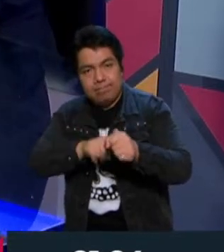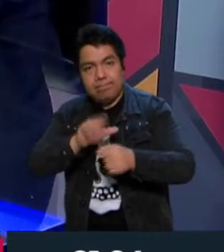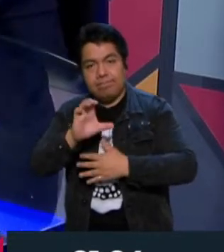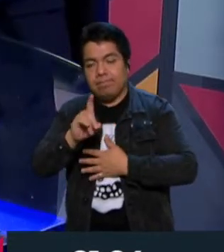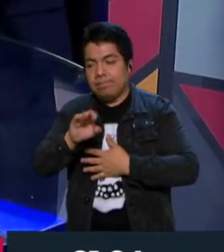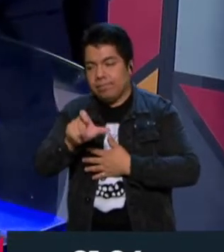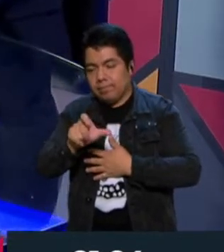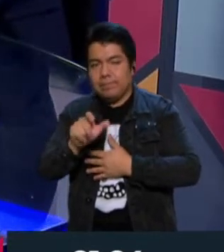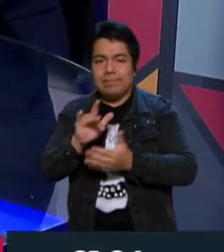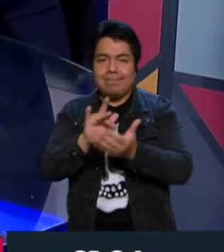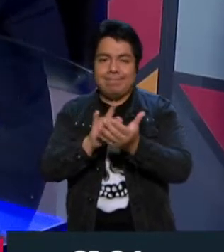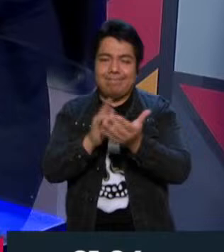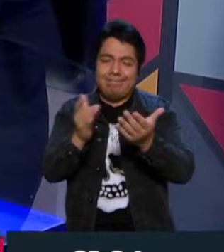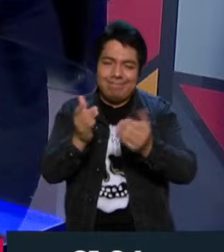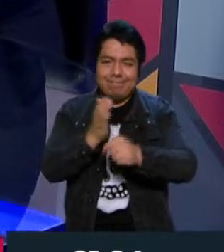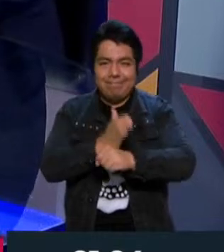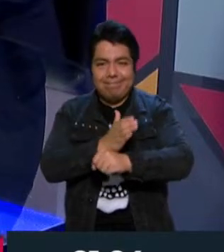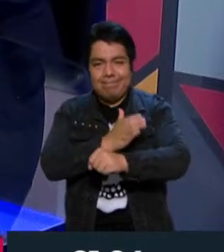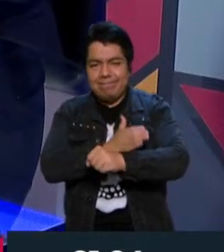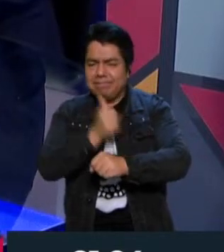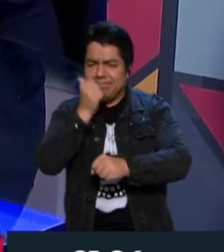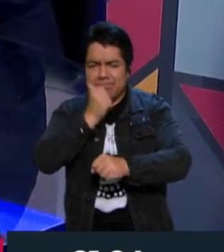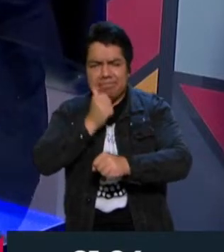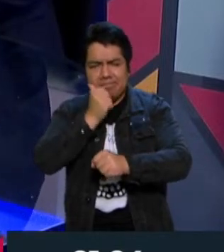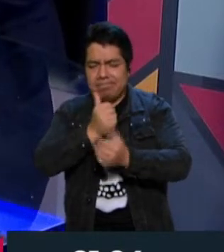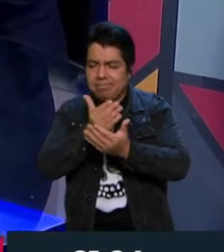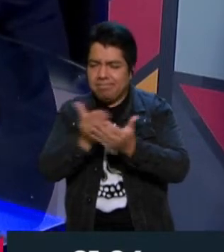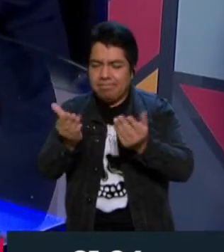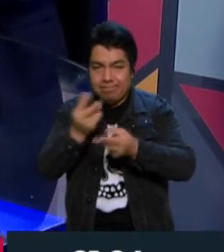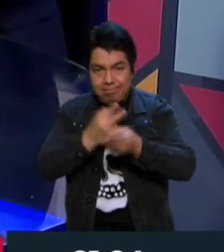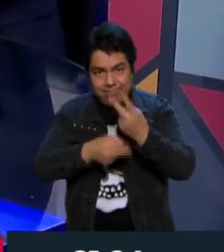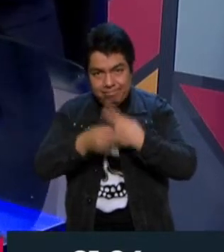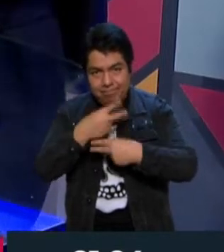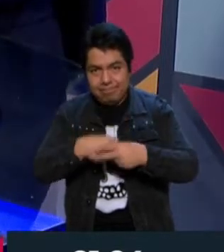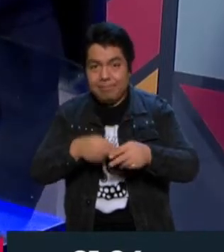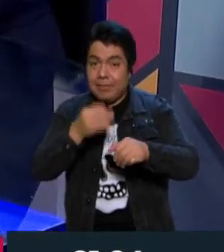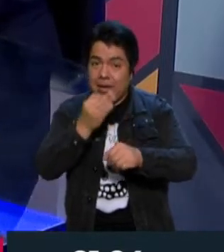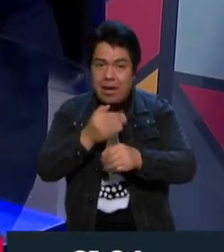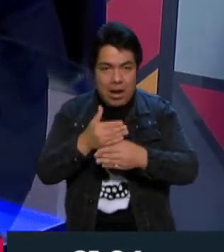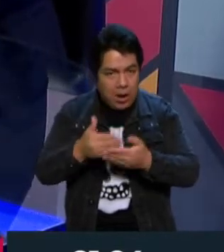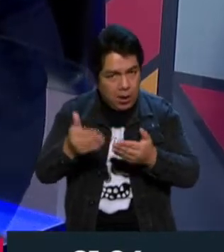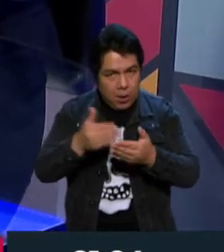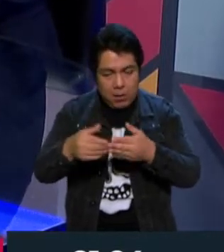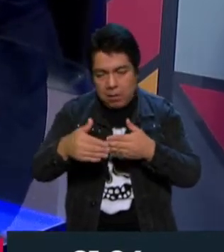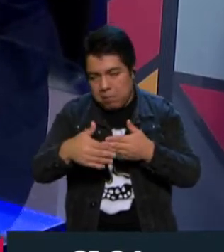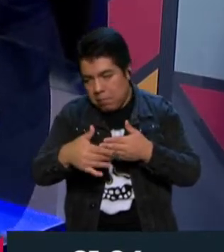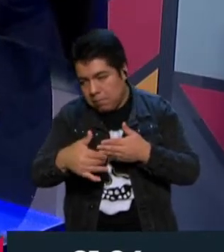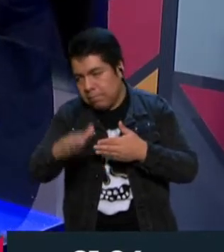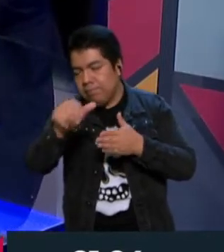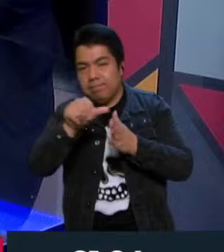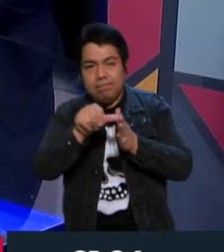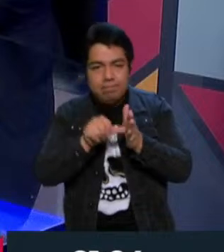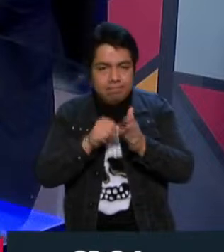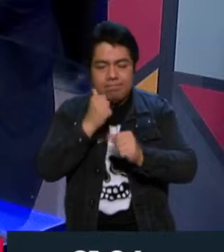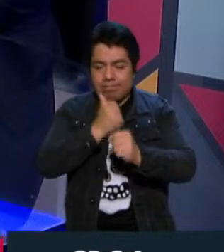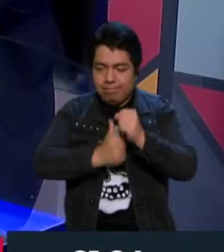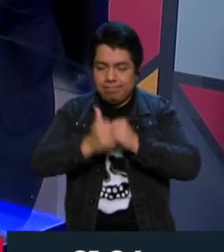Excelente, pues te agradezco mucho por acompañarnos y micrófonos abiertos como siempre. Muchas gracias, para Raúl. ahora y para los meses y los años que vengan. Aquí vamos